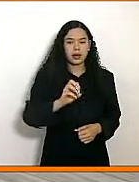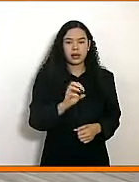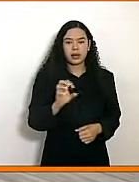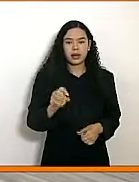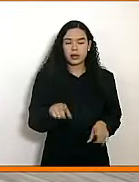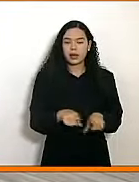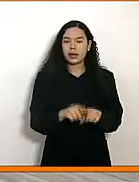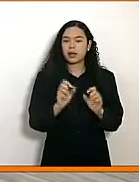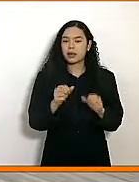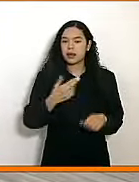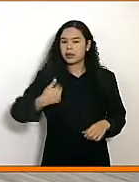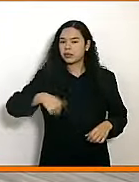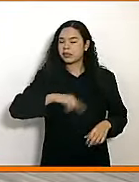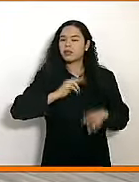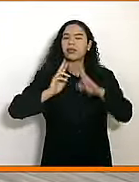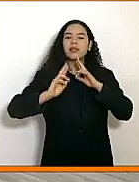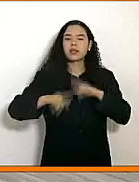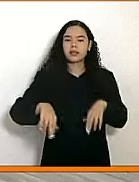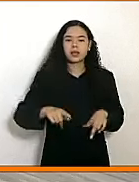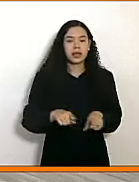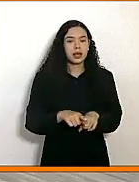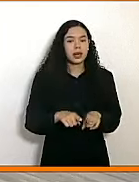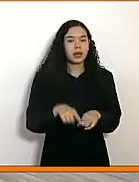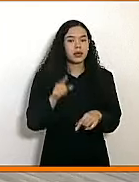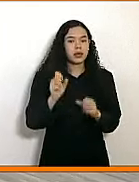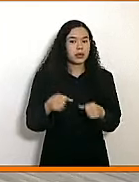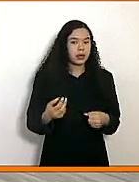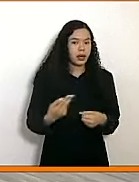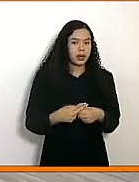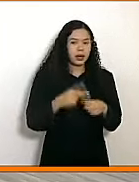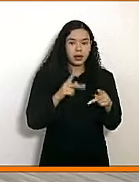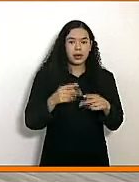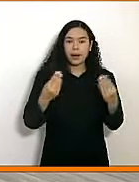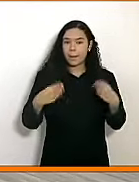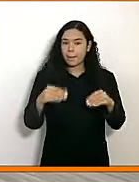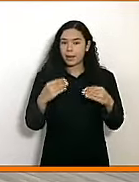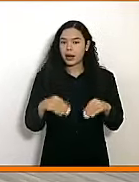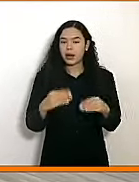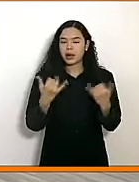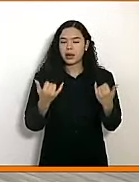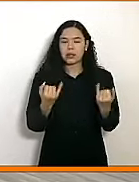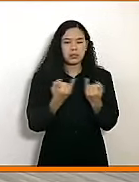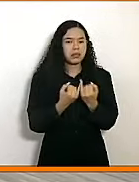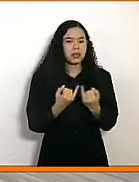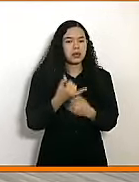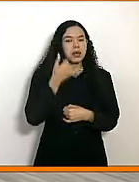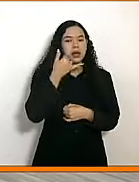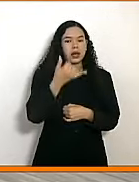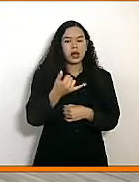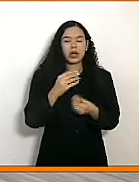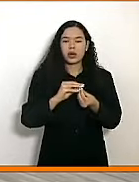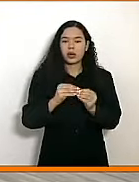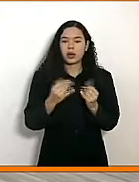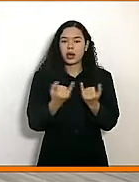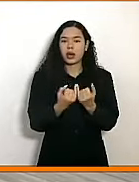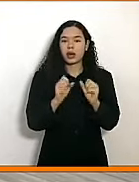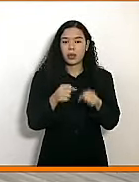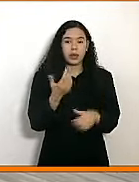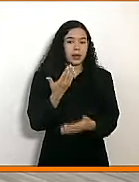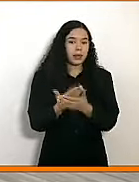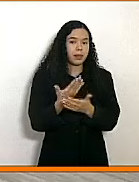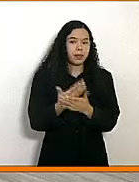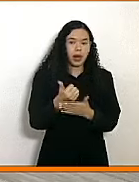2242-6800 y con gusto te atenderemos. También si formas parte de nuestra red de vendedores a este mismo número, podés solicitar soporte